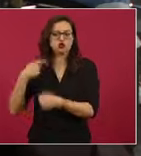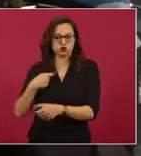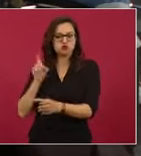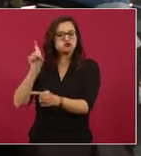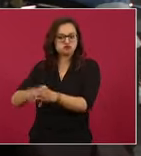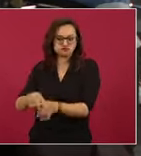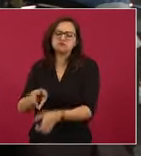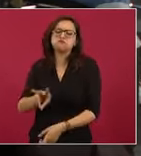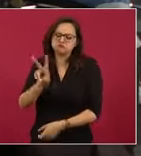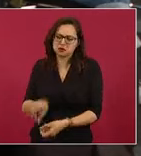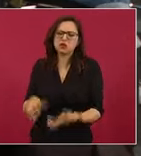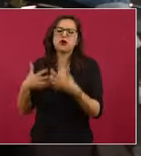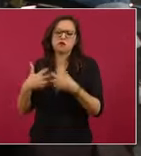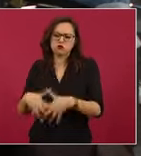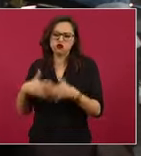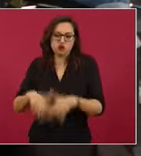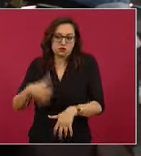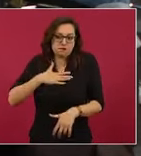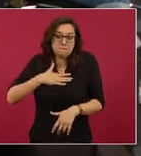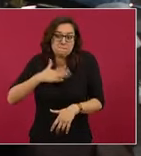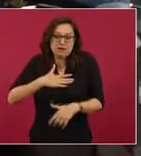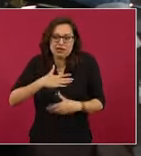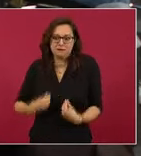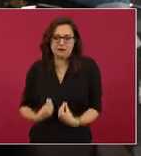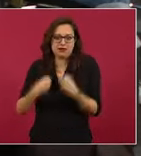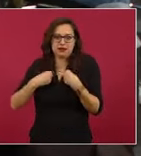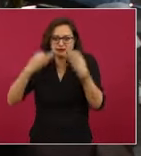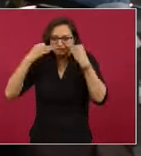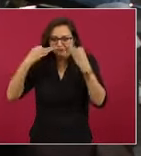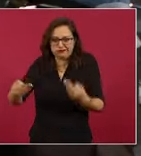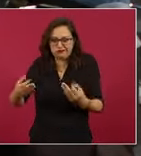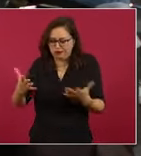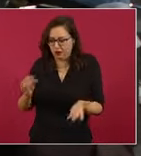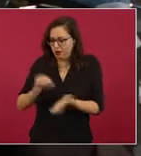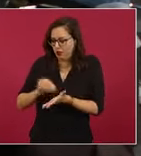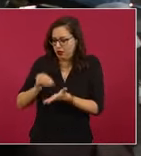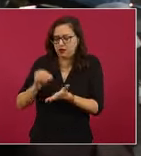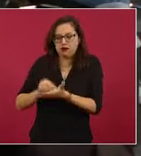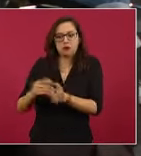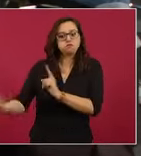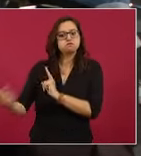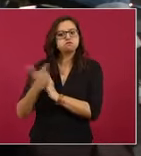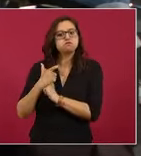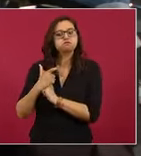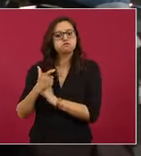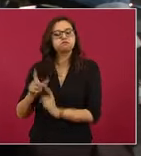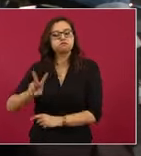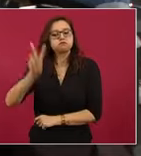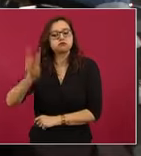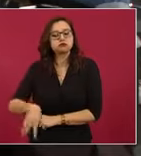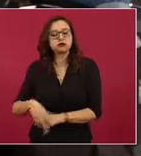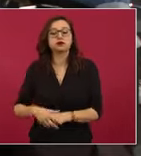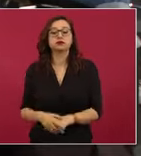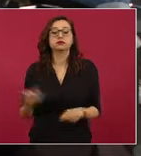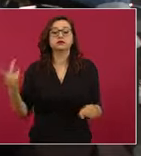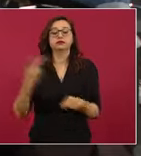la creación de un fondo de apoyo a periodistas, a partir de una propuesta de un periodista de Sonora,